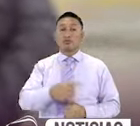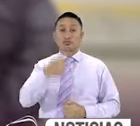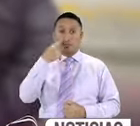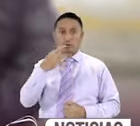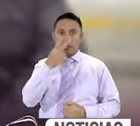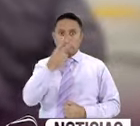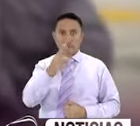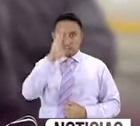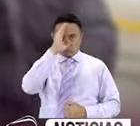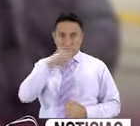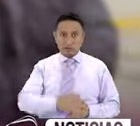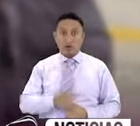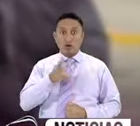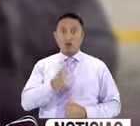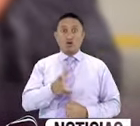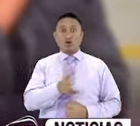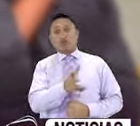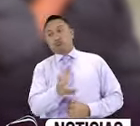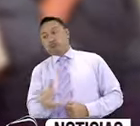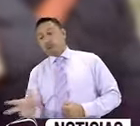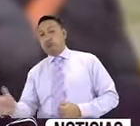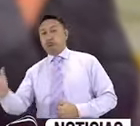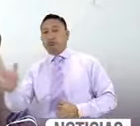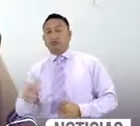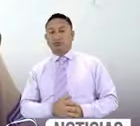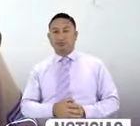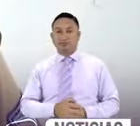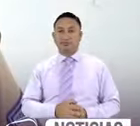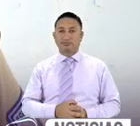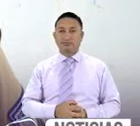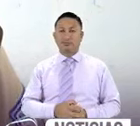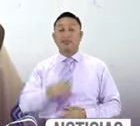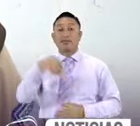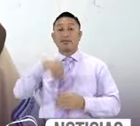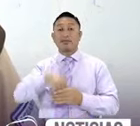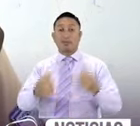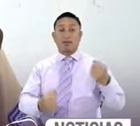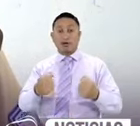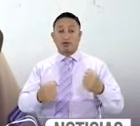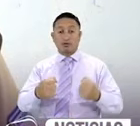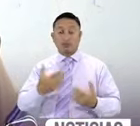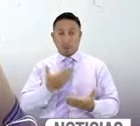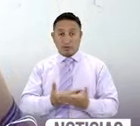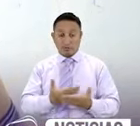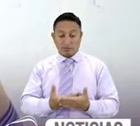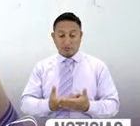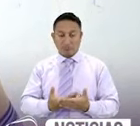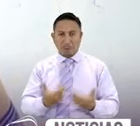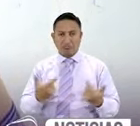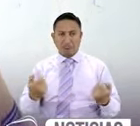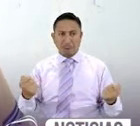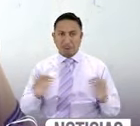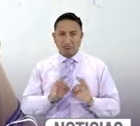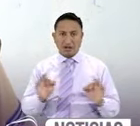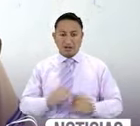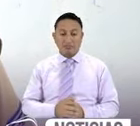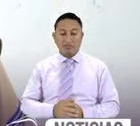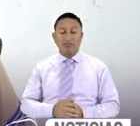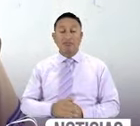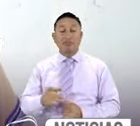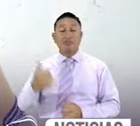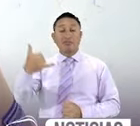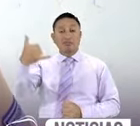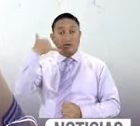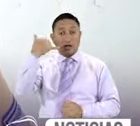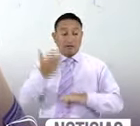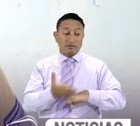policial, intentó tomar un atajo. En el interior del vehículo no encontramos armas, simplemente los teléfonos que habían sido